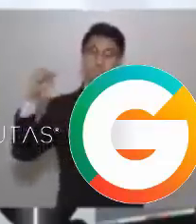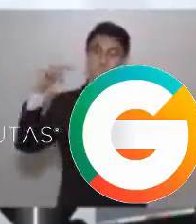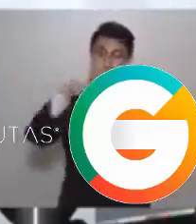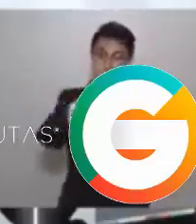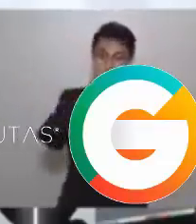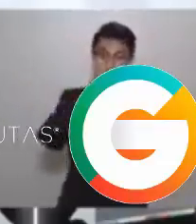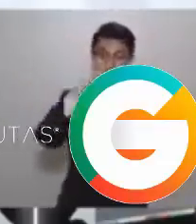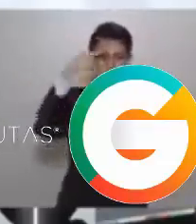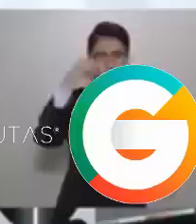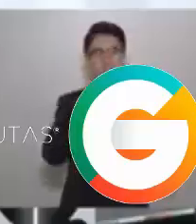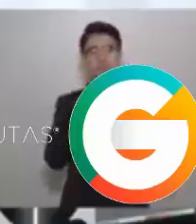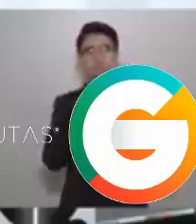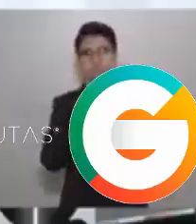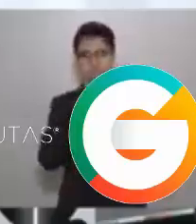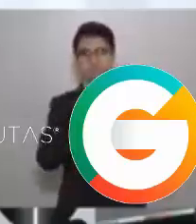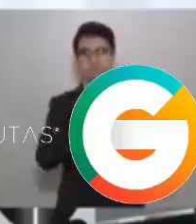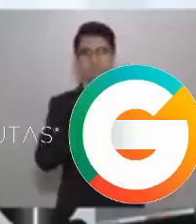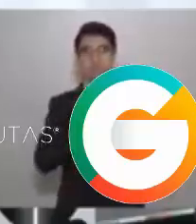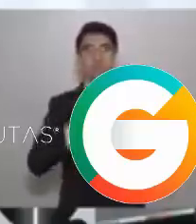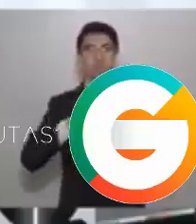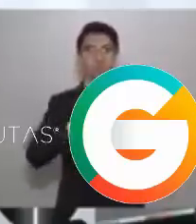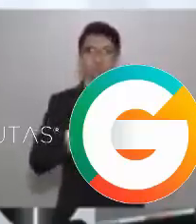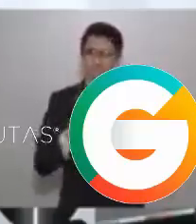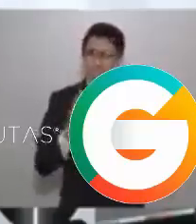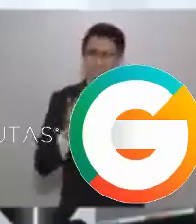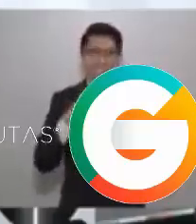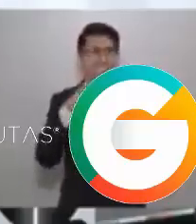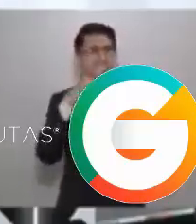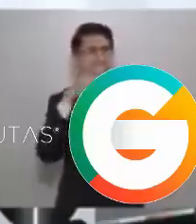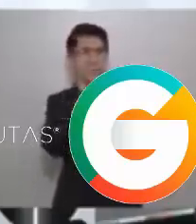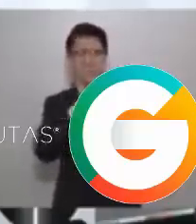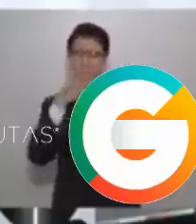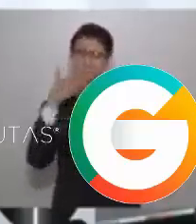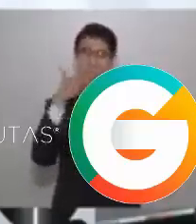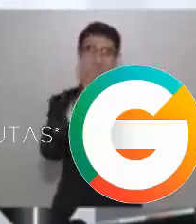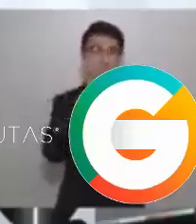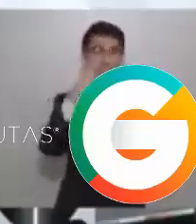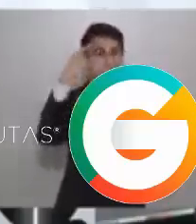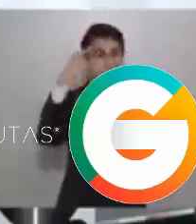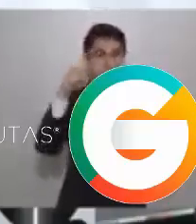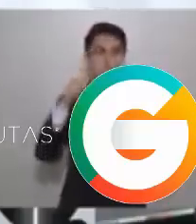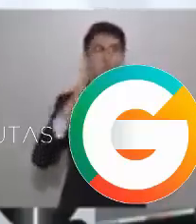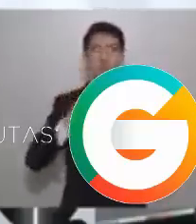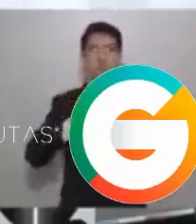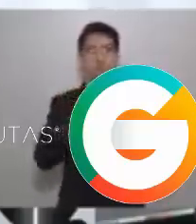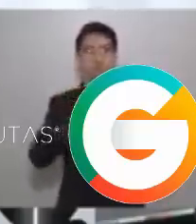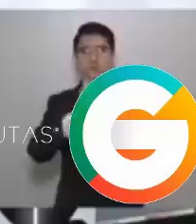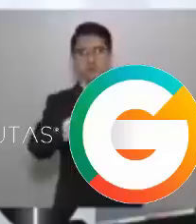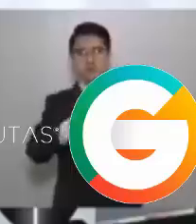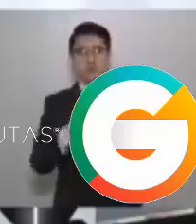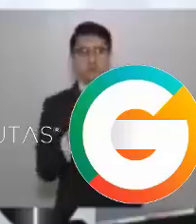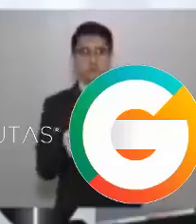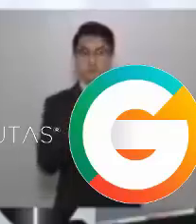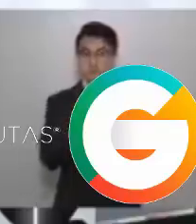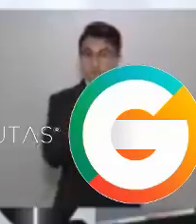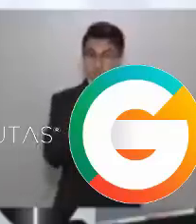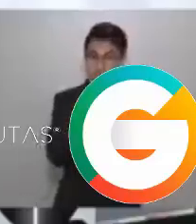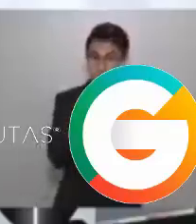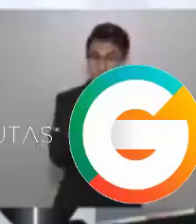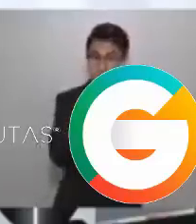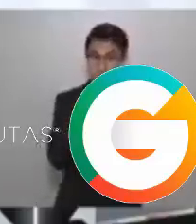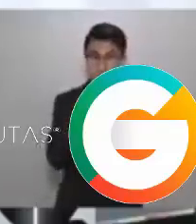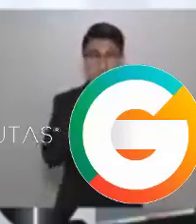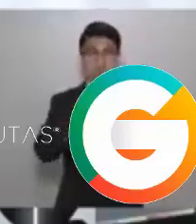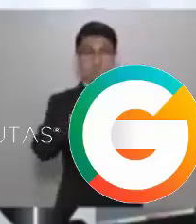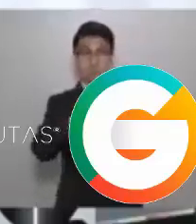también optaron por inmediatamente hacer presencia en el sitio con el propósito, en primero de cuentas, de recuperar la